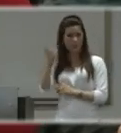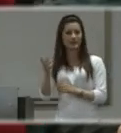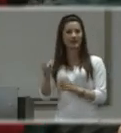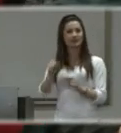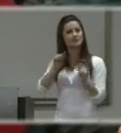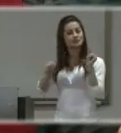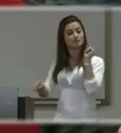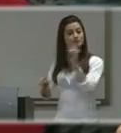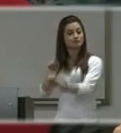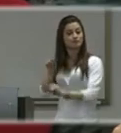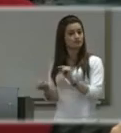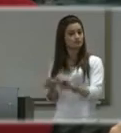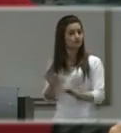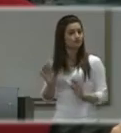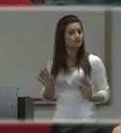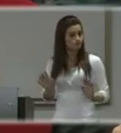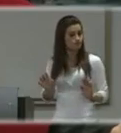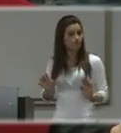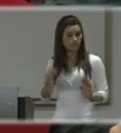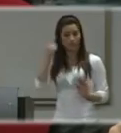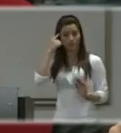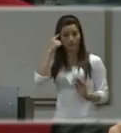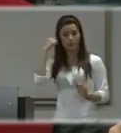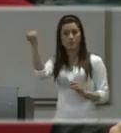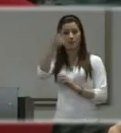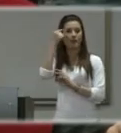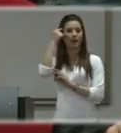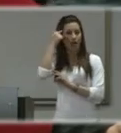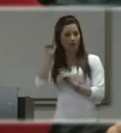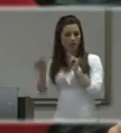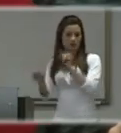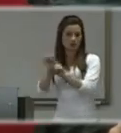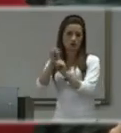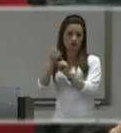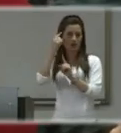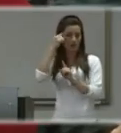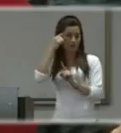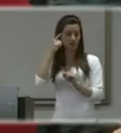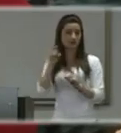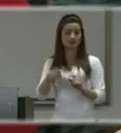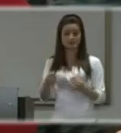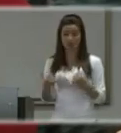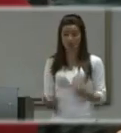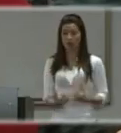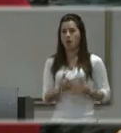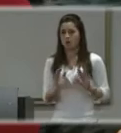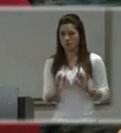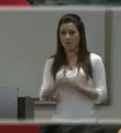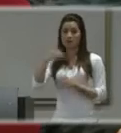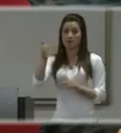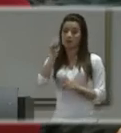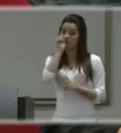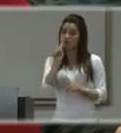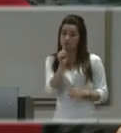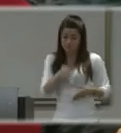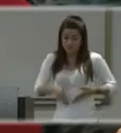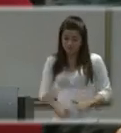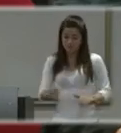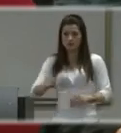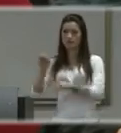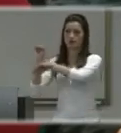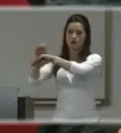contexto genético inexistente, pero que está en el prejuicio de la sociedad. Entonces, yo creo que va a necesitar mucho apoyo